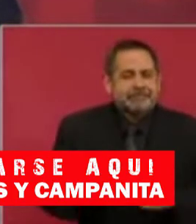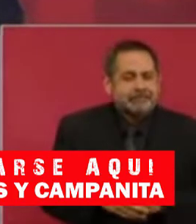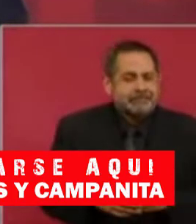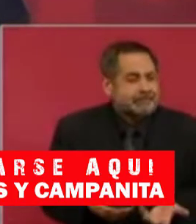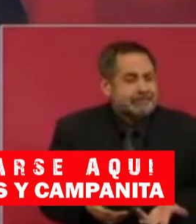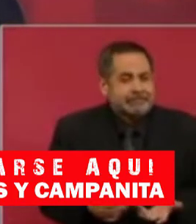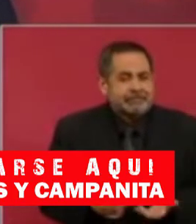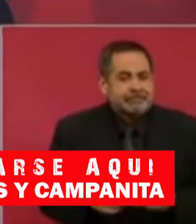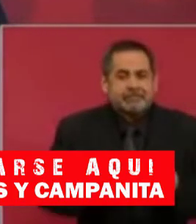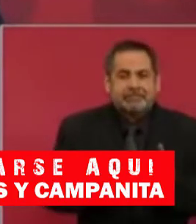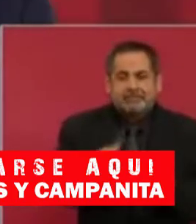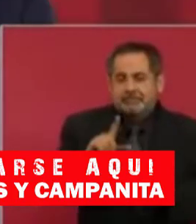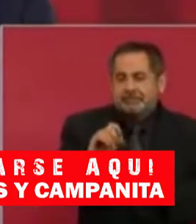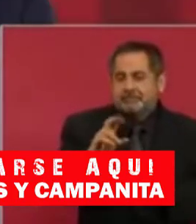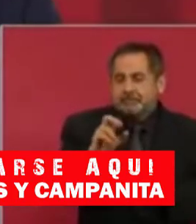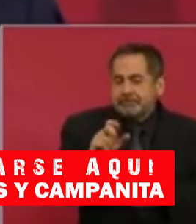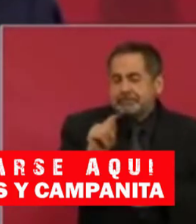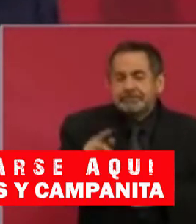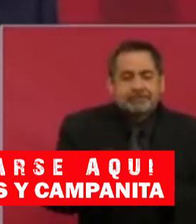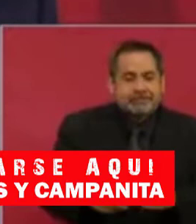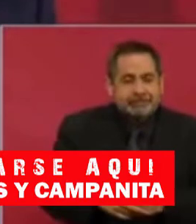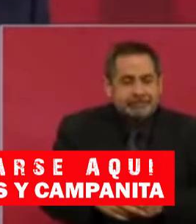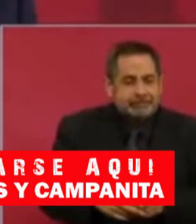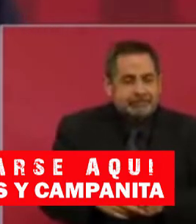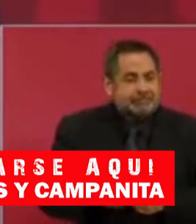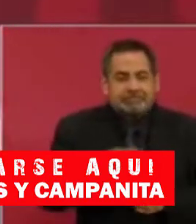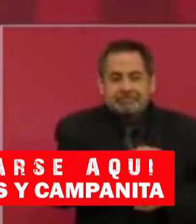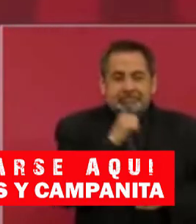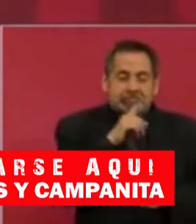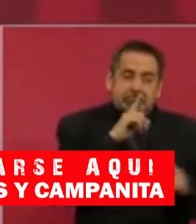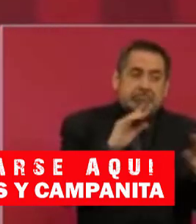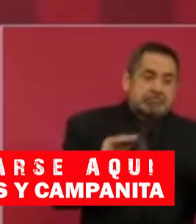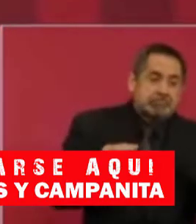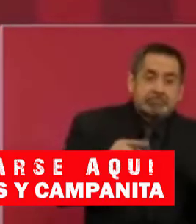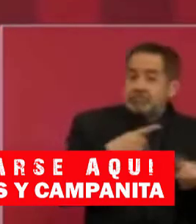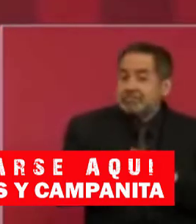Loret de Mola. Al contrario, Loret de Mola